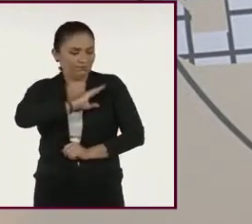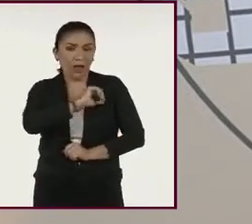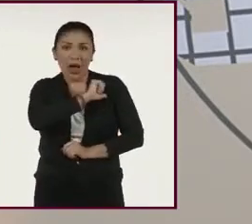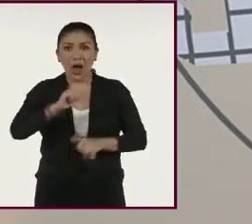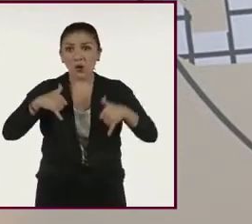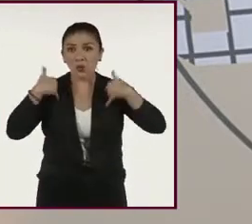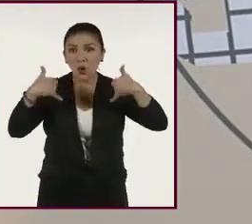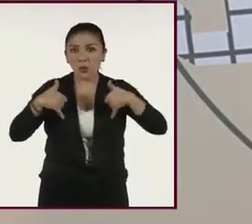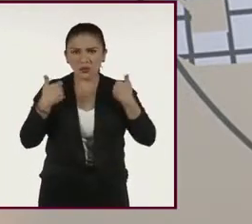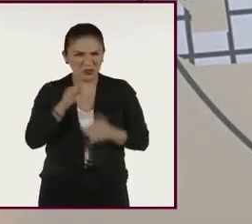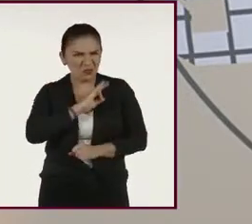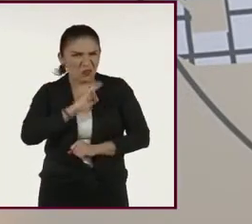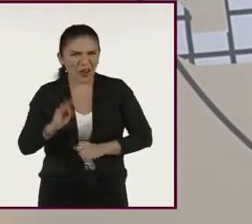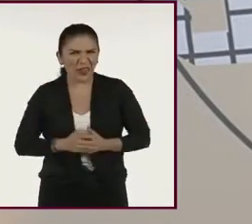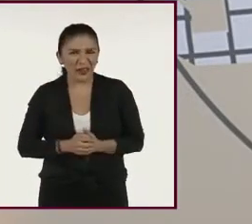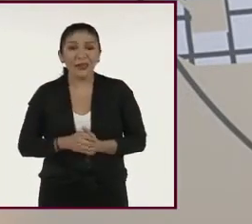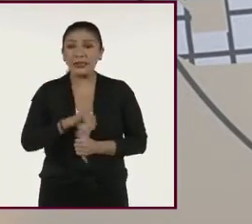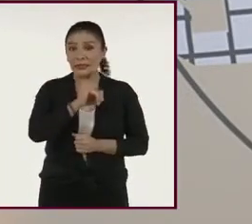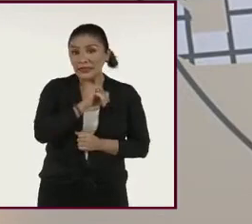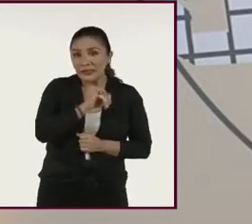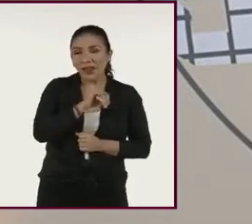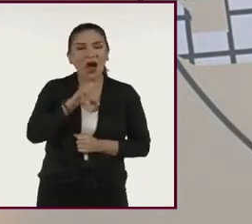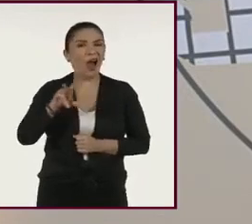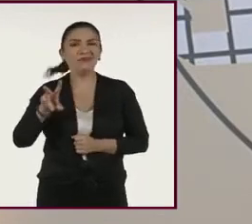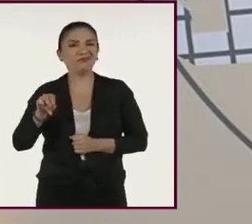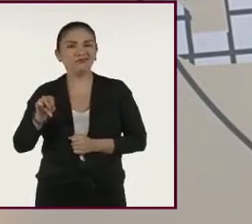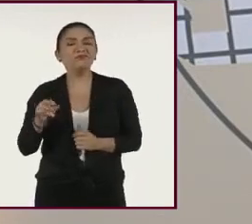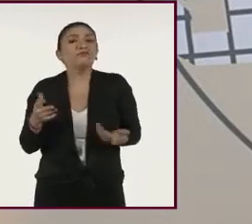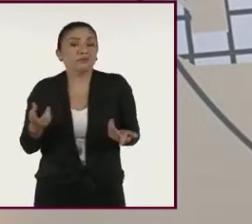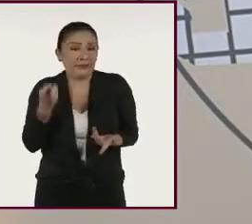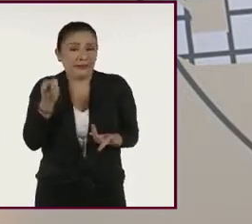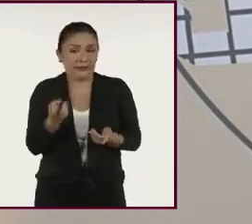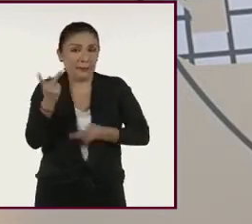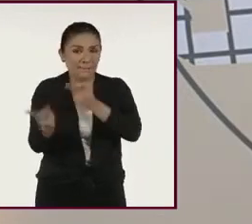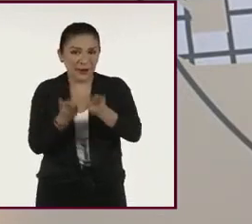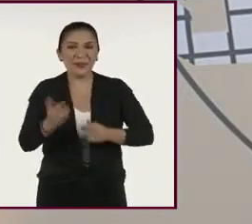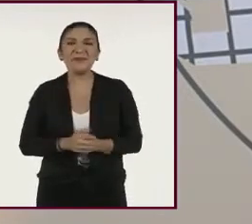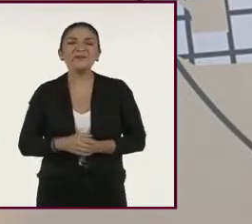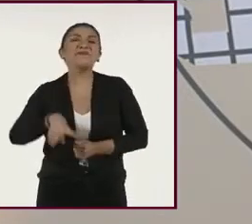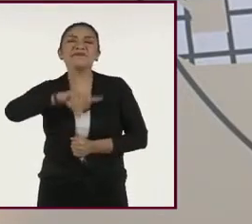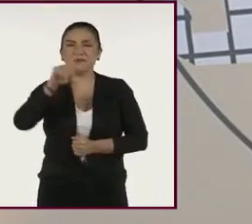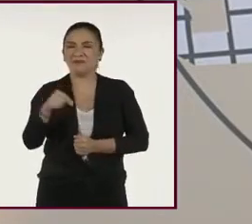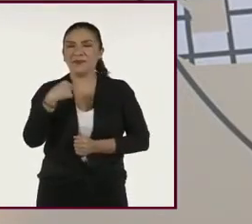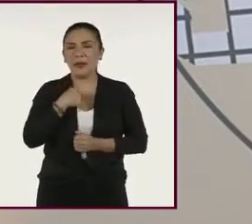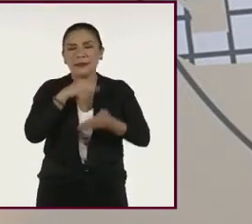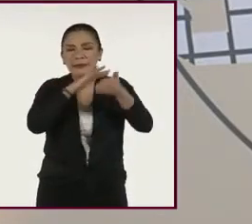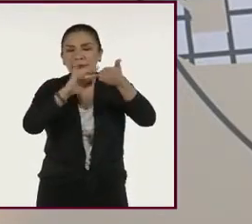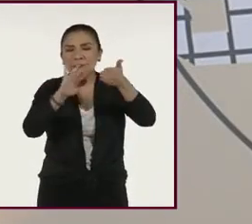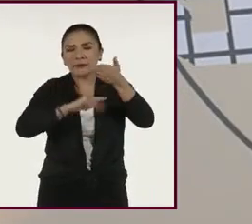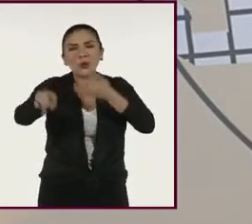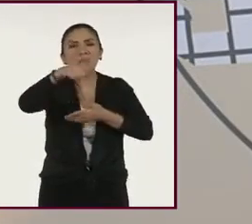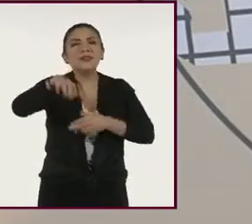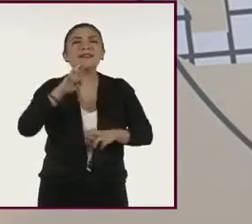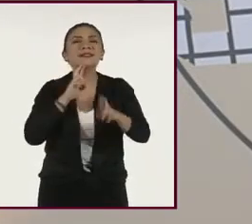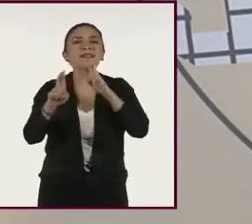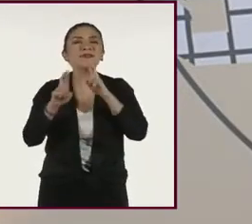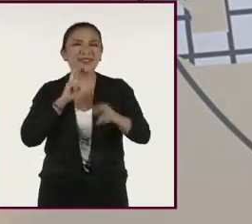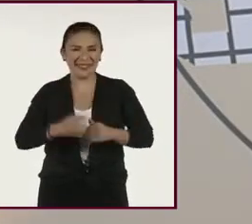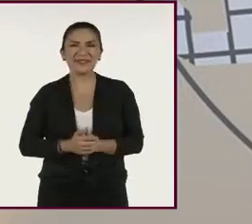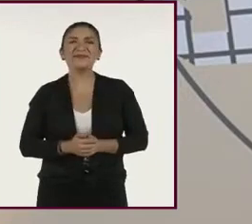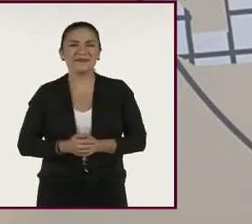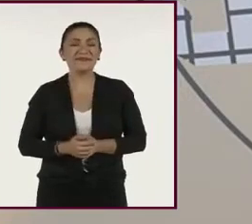los jóvenes? ¿Sí o no? Ahí está la pregunta. Más adelante les vamos a dar lectura a sus respuestas, así es